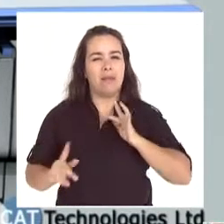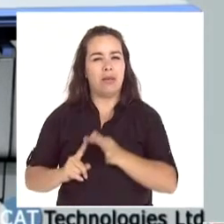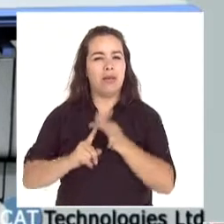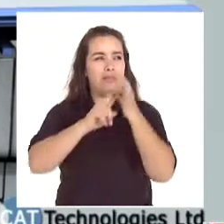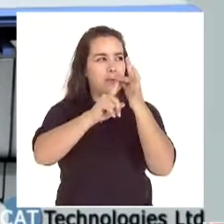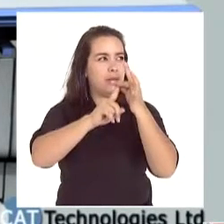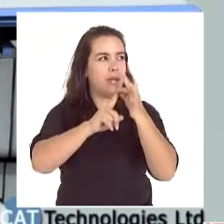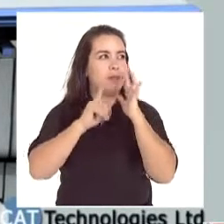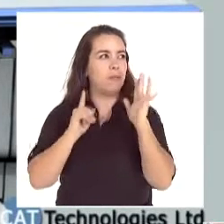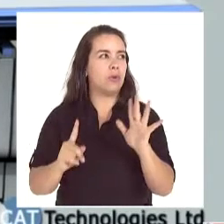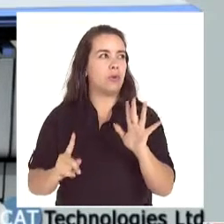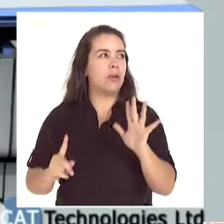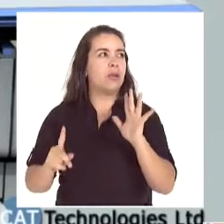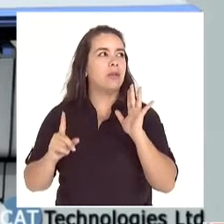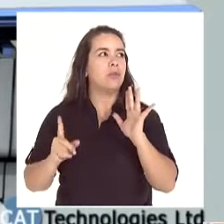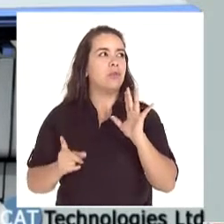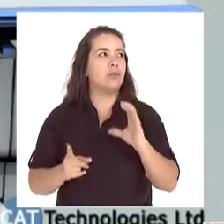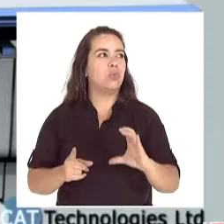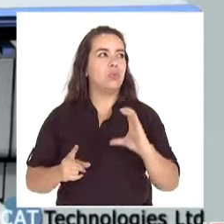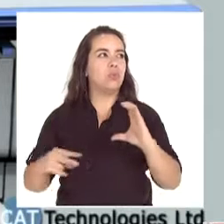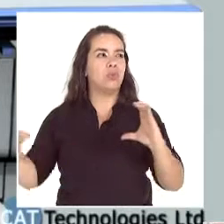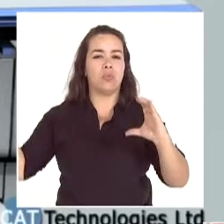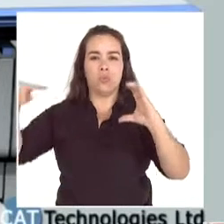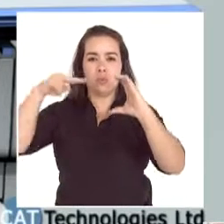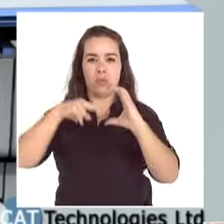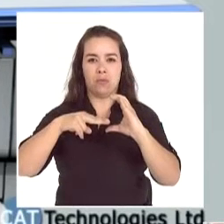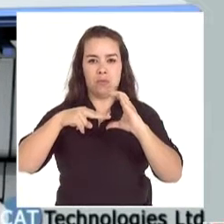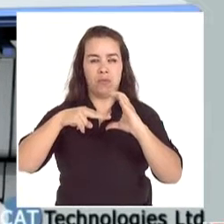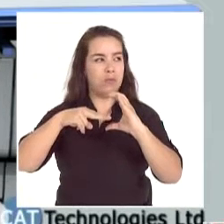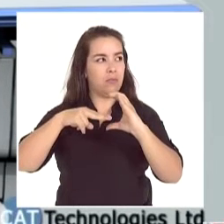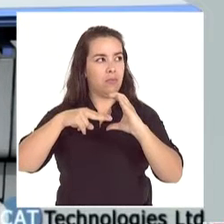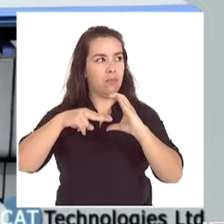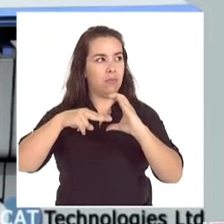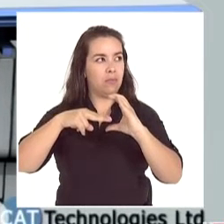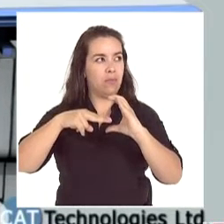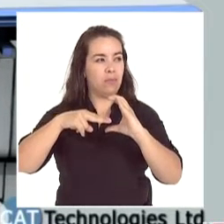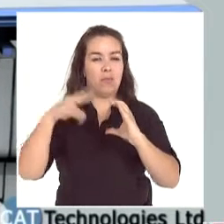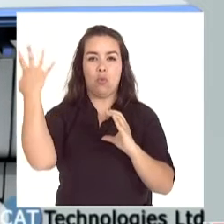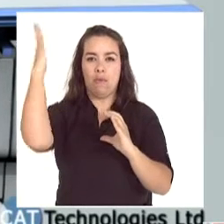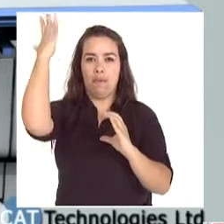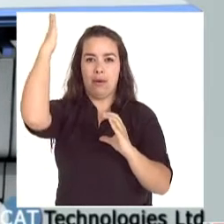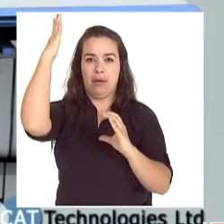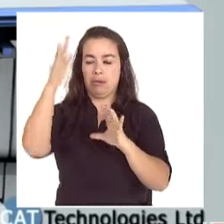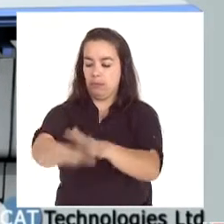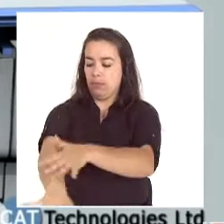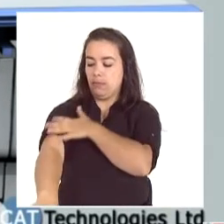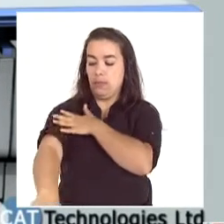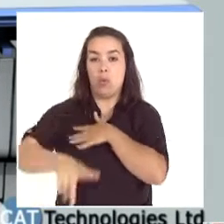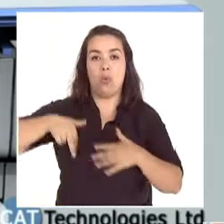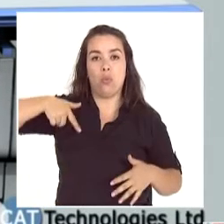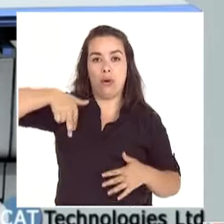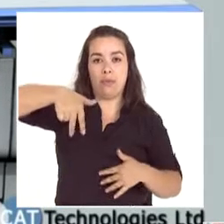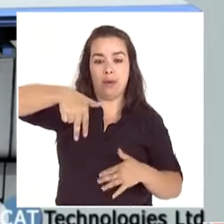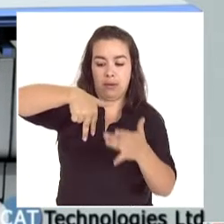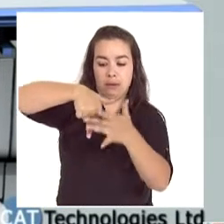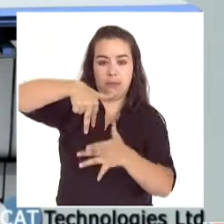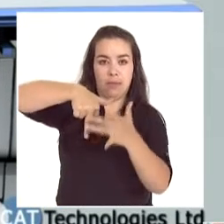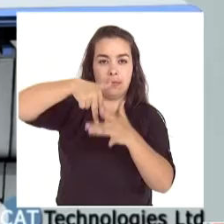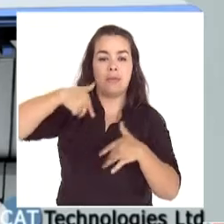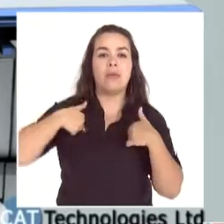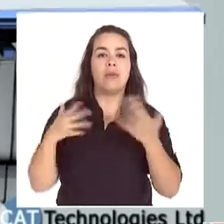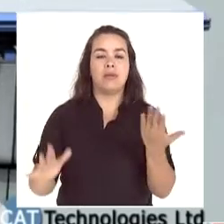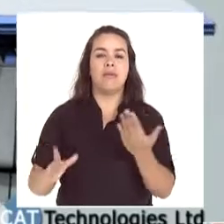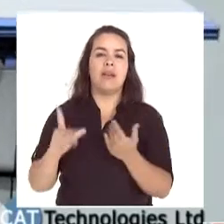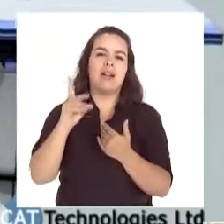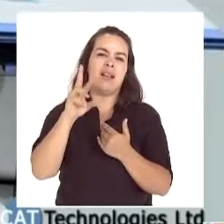las arterias, ya sea la arteria de un brazo o de una pierna, en este caso la arteria radial